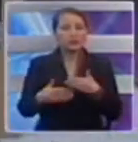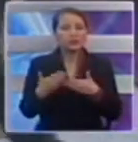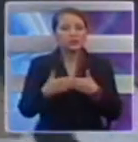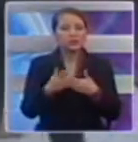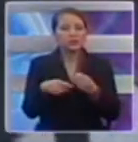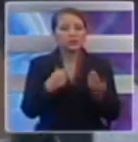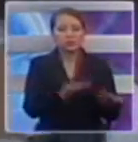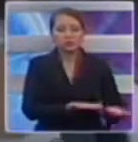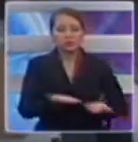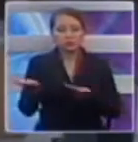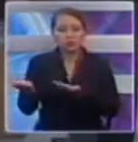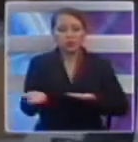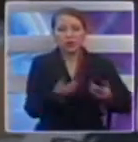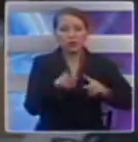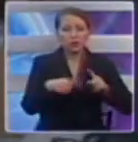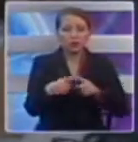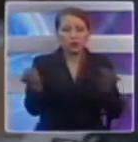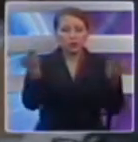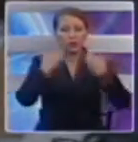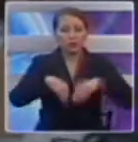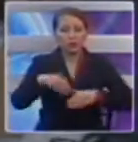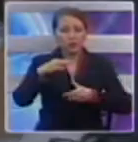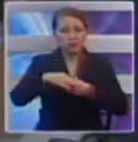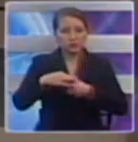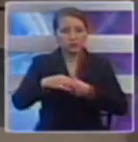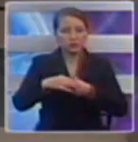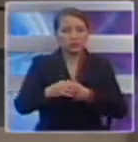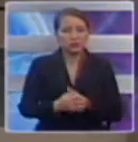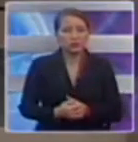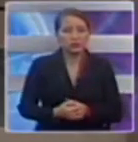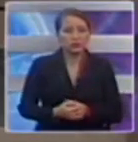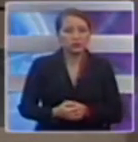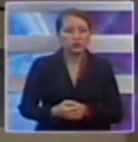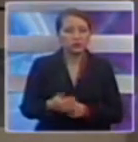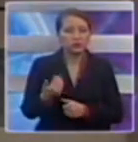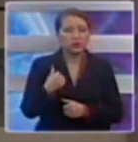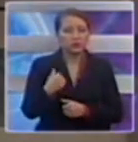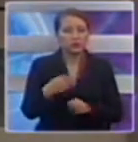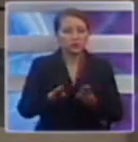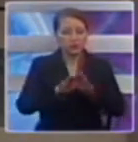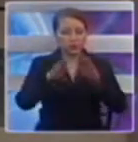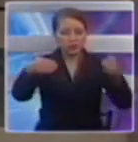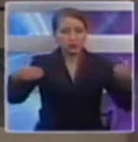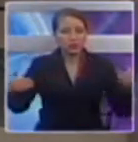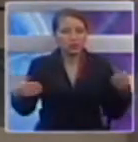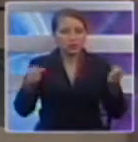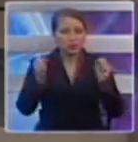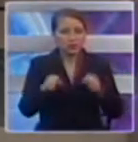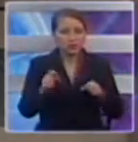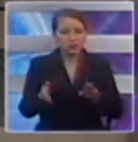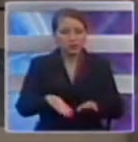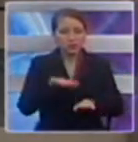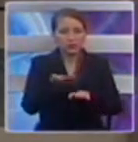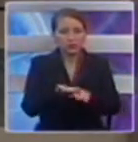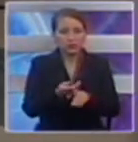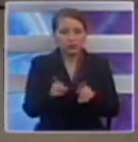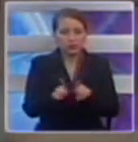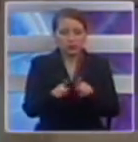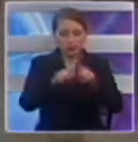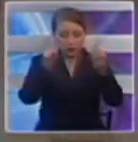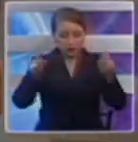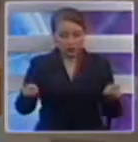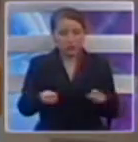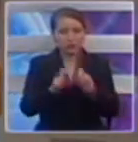facilidades para transportarlos al finalizar la jornada electoral. Tenemos la urna biombo que también nos permite poner este tamaño de